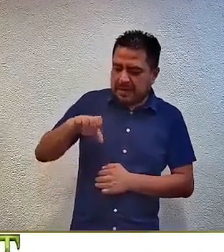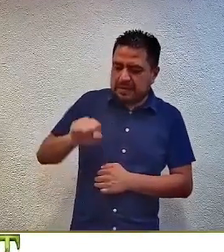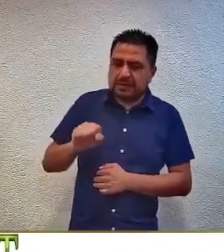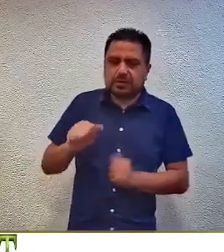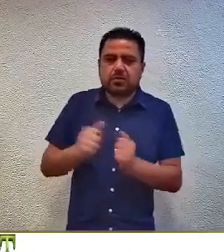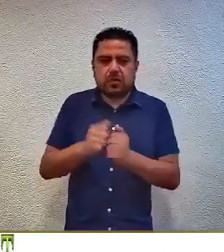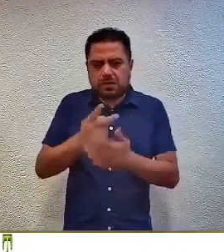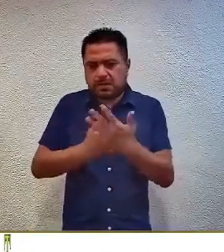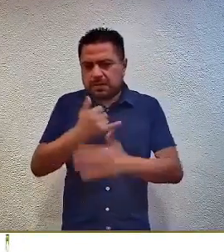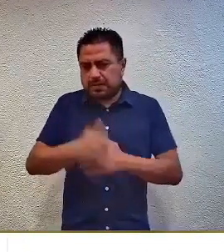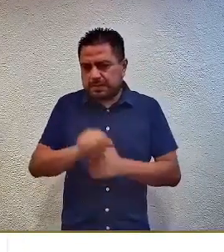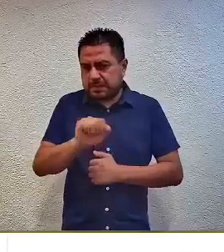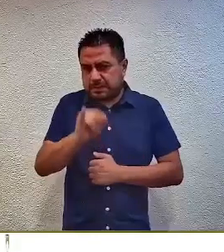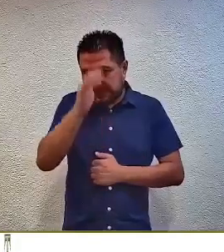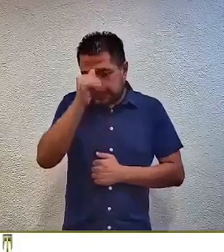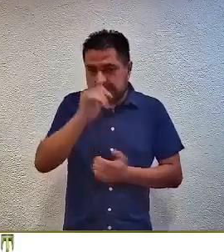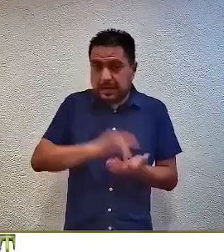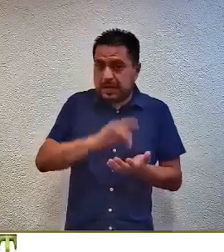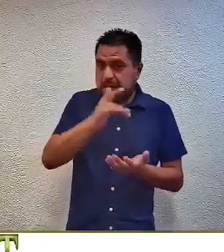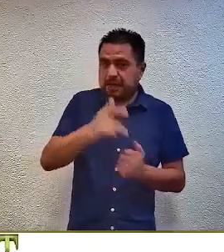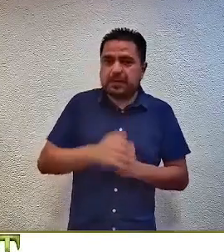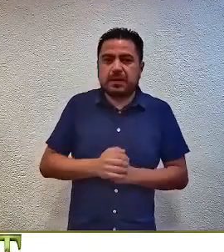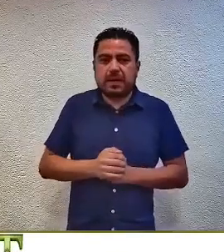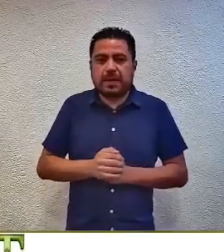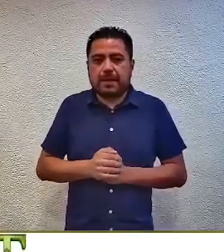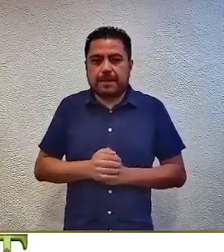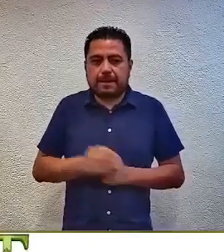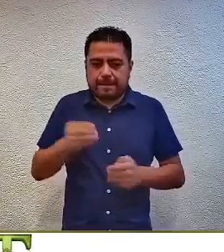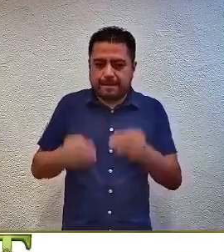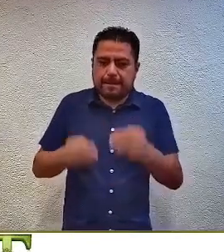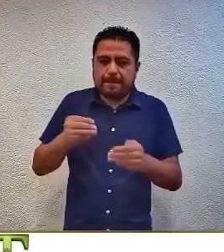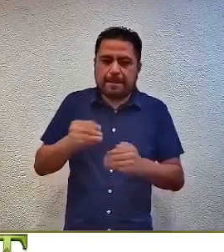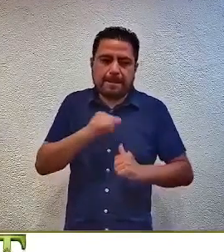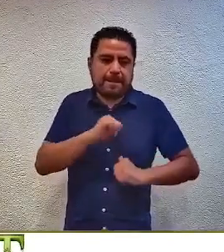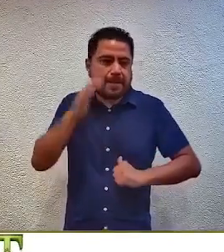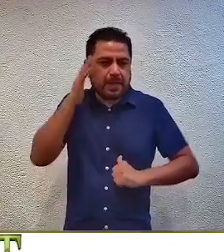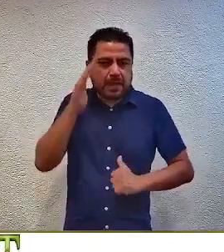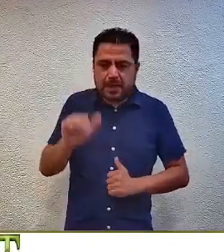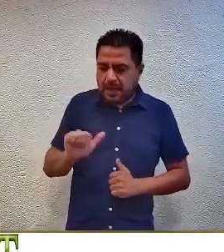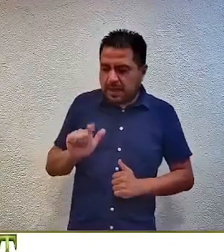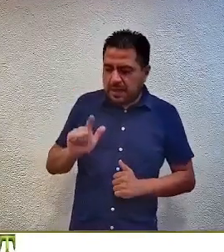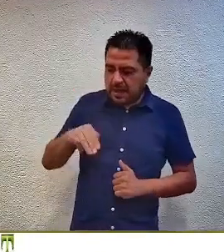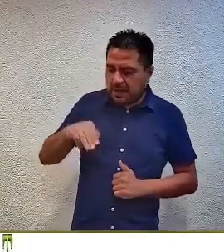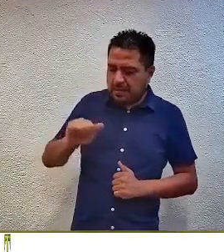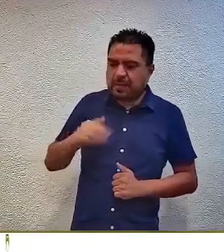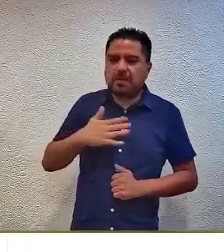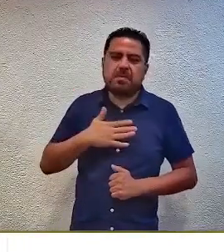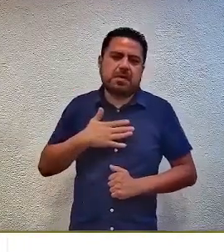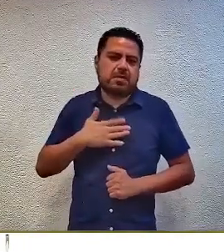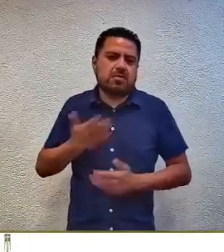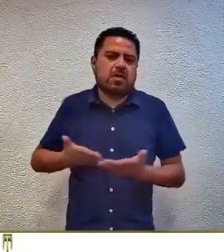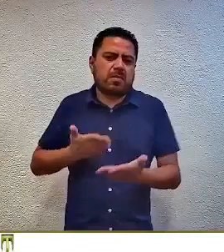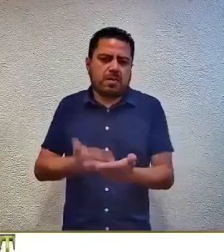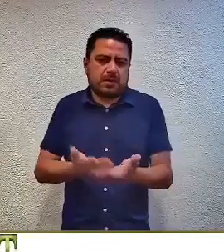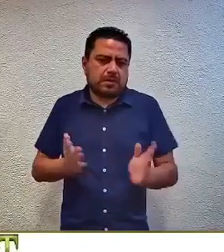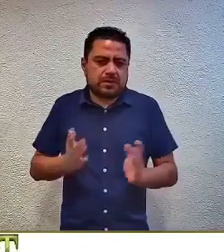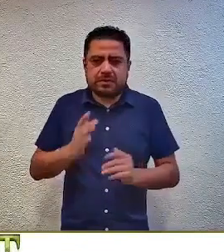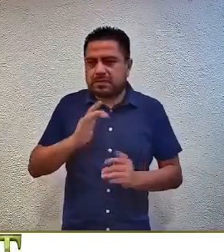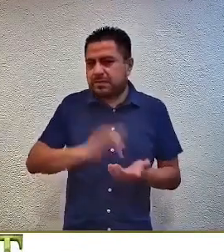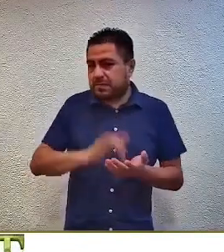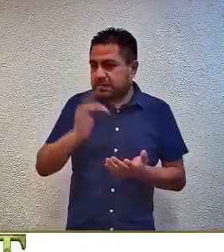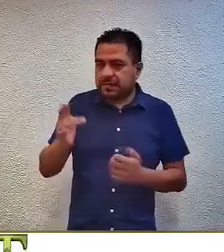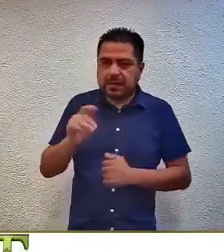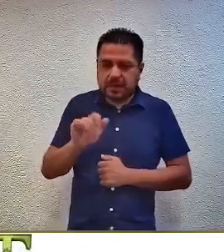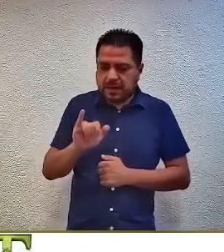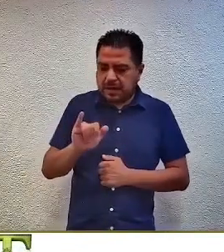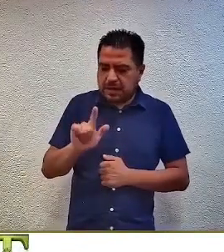el proyecto. Gracias, magistrado. Magistrada ponente, Almadelia Eugenio Alcaraz. Es mi propuesta. Gracias, magistrada. Magistrada